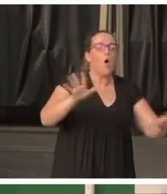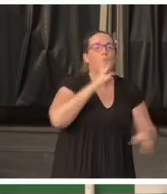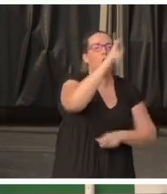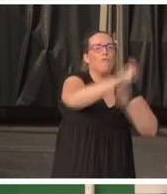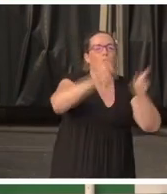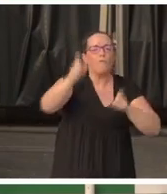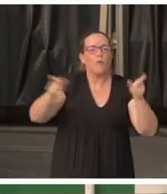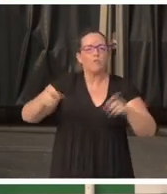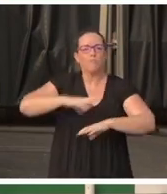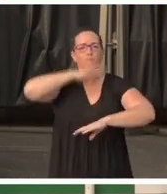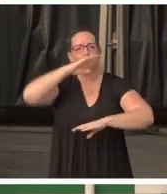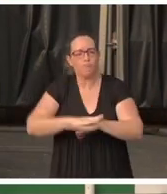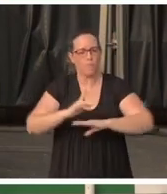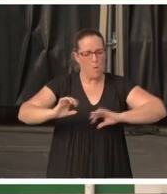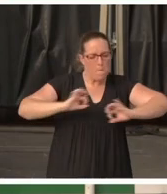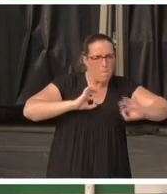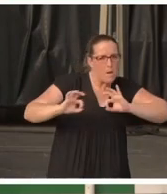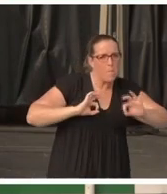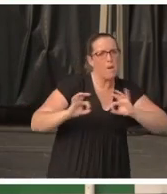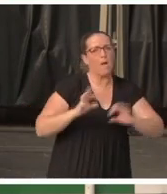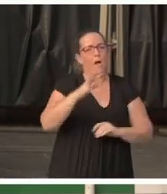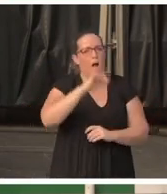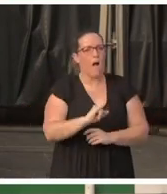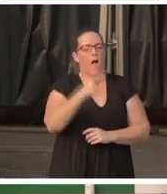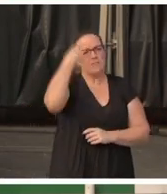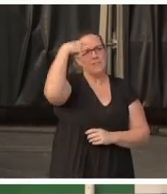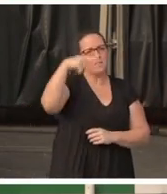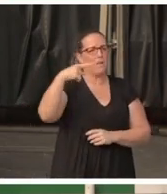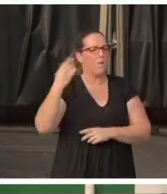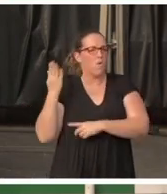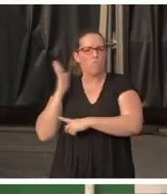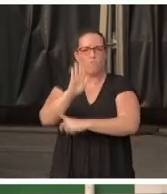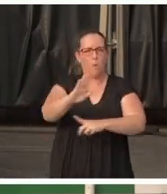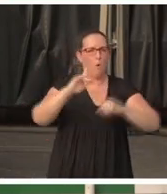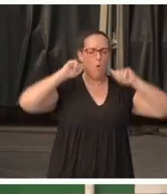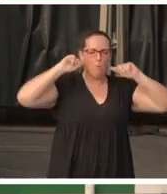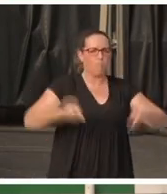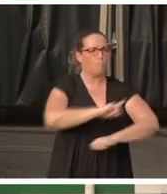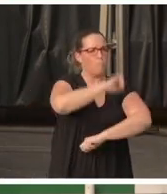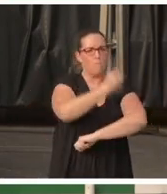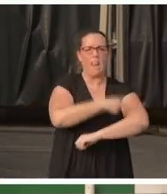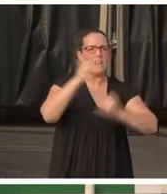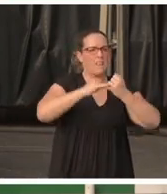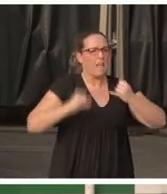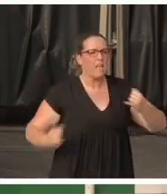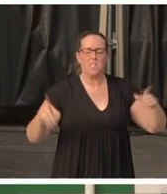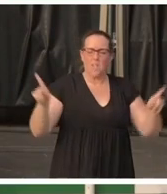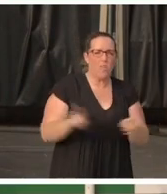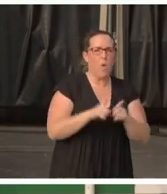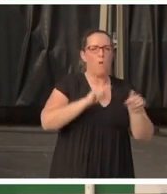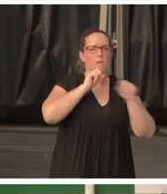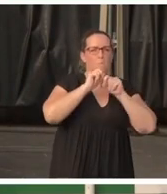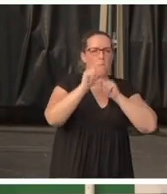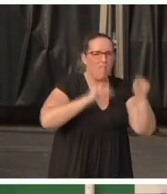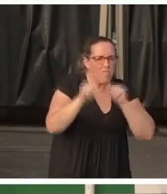gente preparada. Hemos sabido enfrentar las peores crisis que ha padecido este país, la pandemia, la